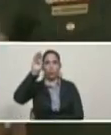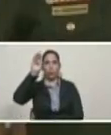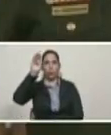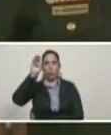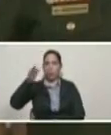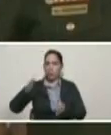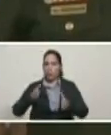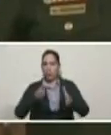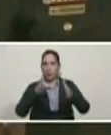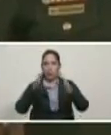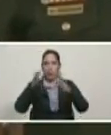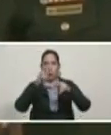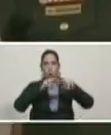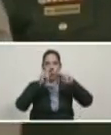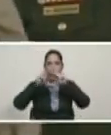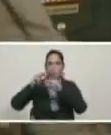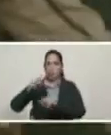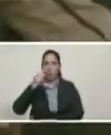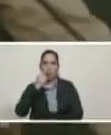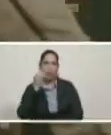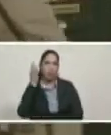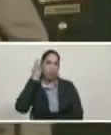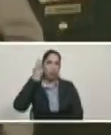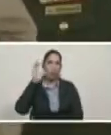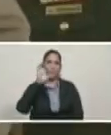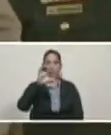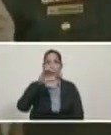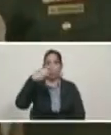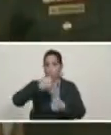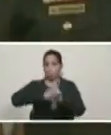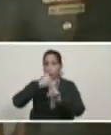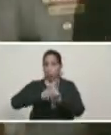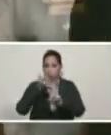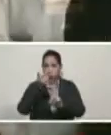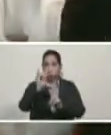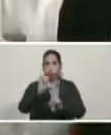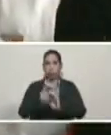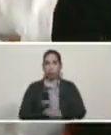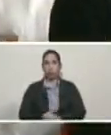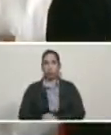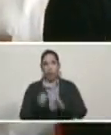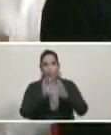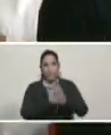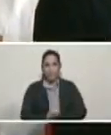y las niñas de esta patria. Esa es la lucha. Compañero,